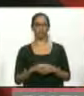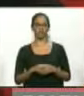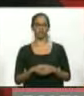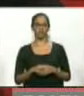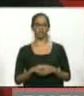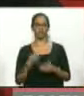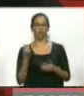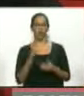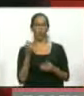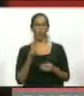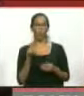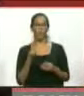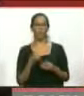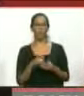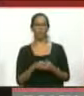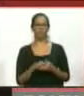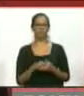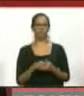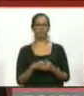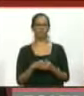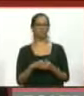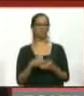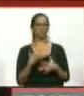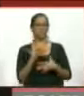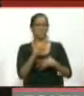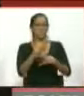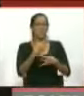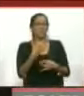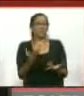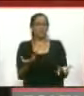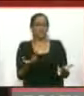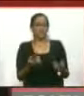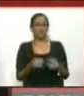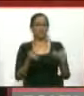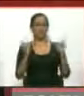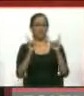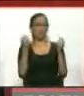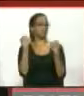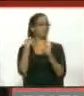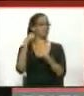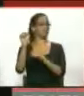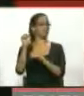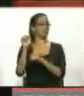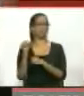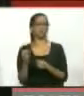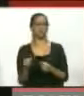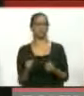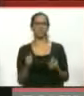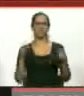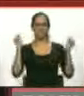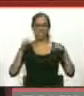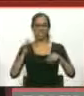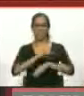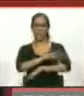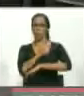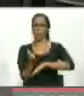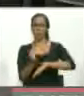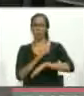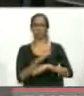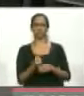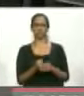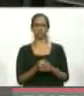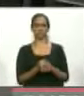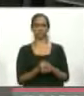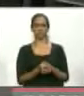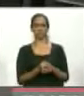como le hacen caso no sólo los medios de comunicación esto no ha sido aquí en el polígono carácter de dobles en el chávez al